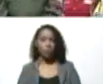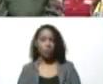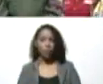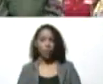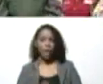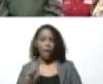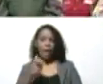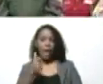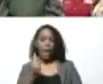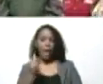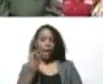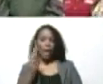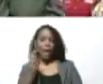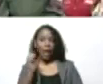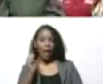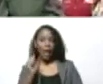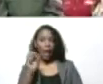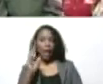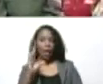Gerardo llegó a la gobernación